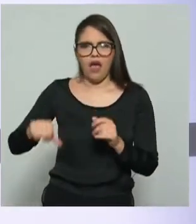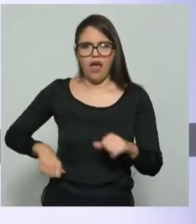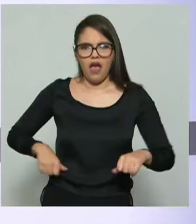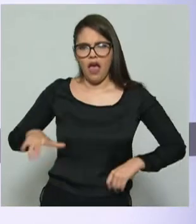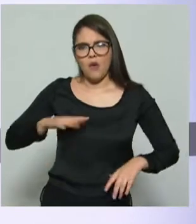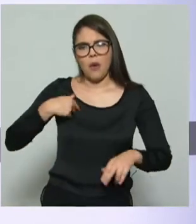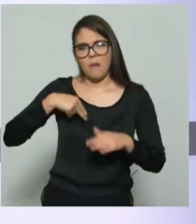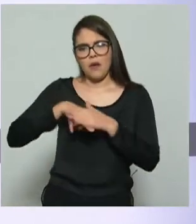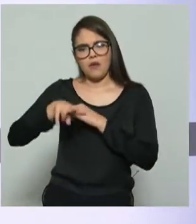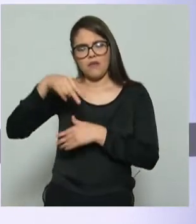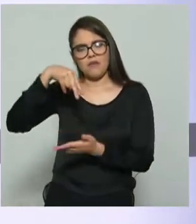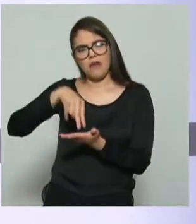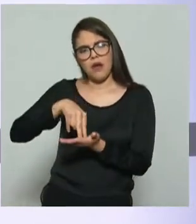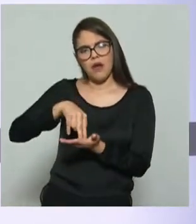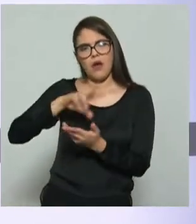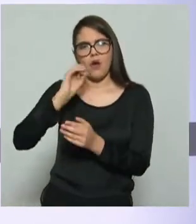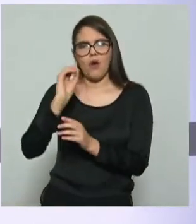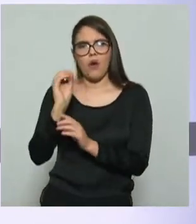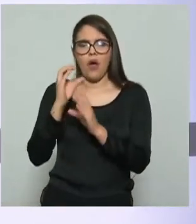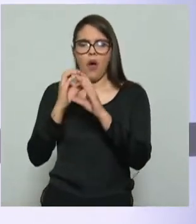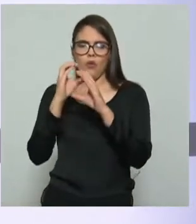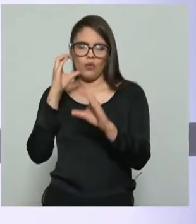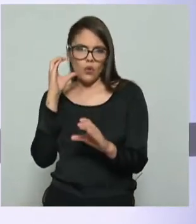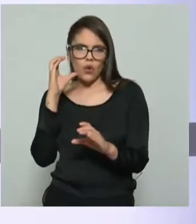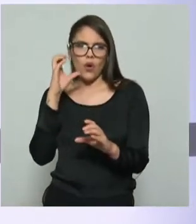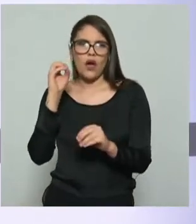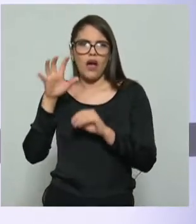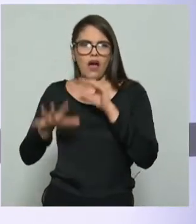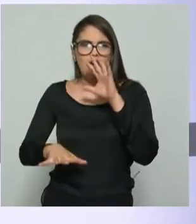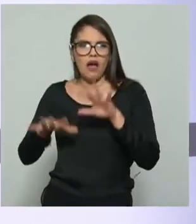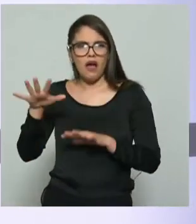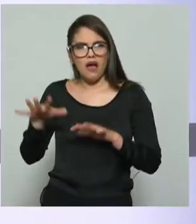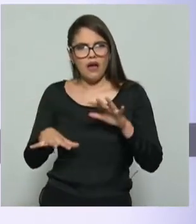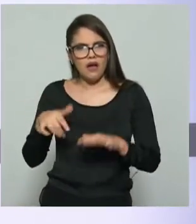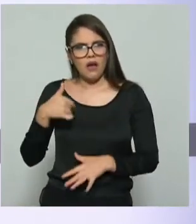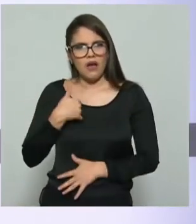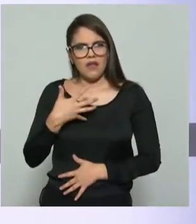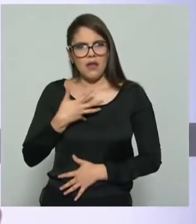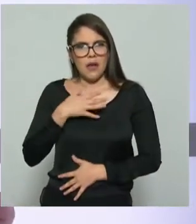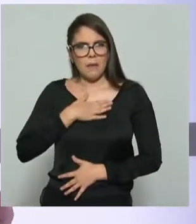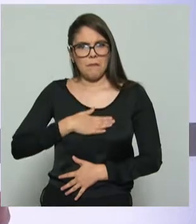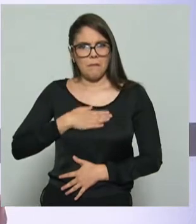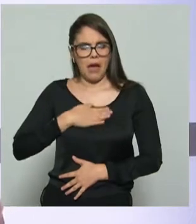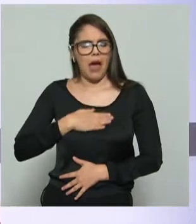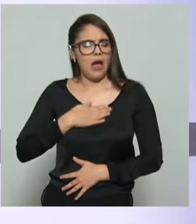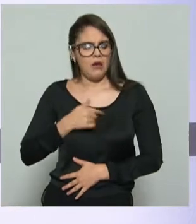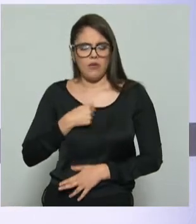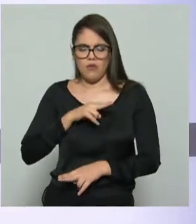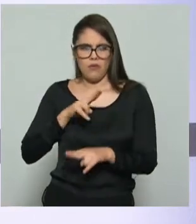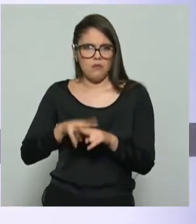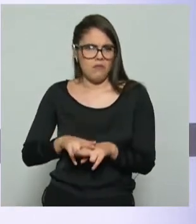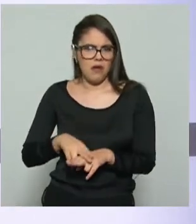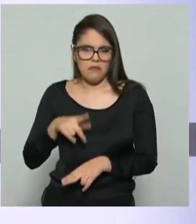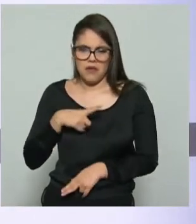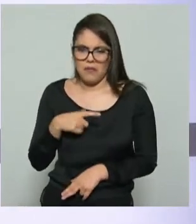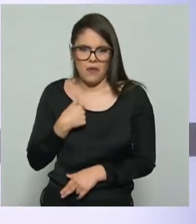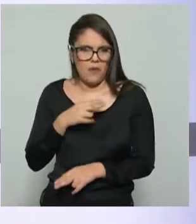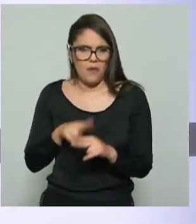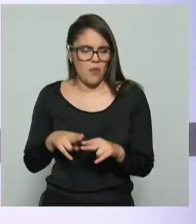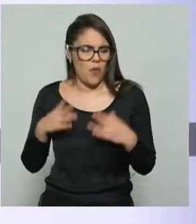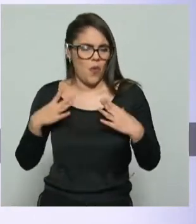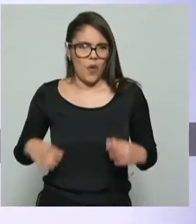paradas, estamos en el autobús o estamos incluso en un baño haciendo nuestras necesidades fisiológicas, y